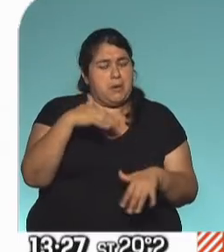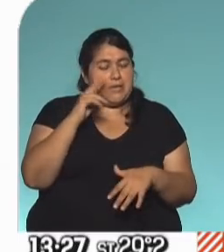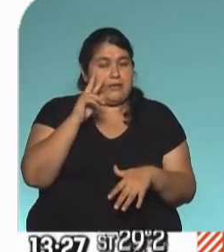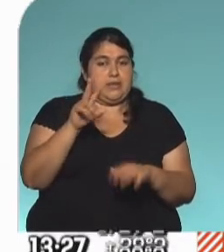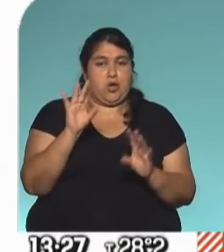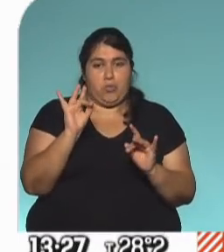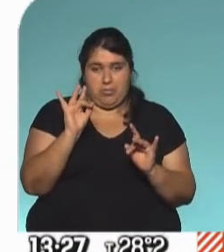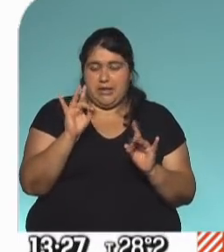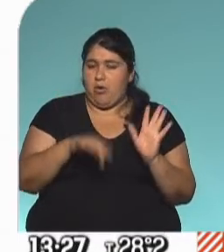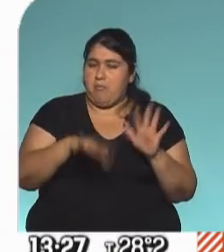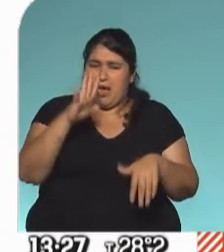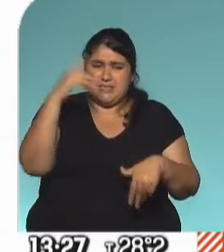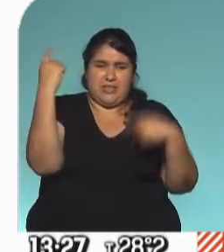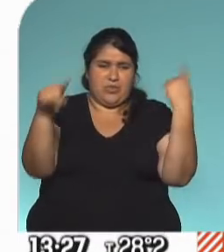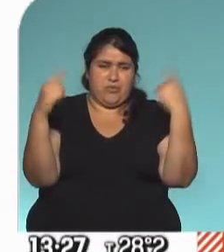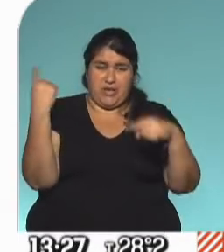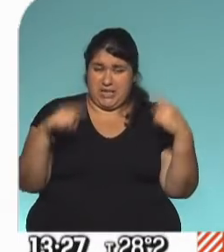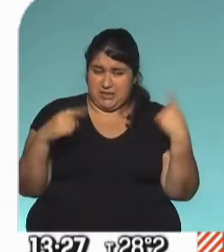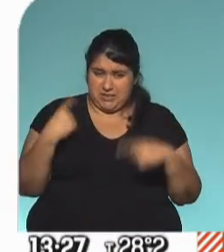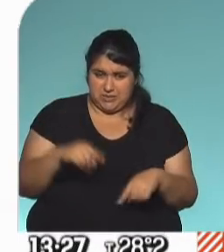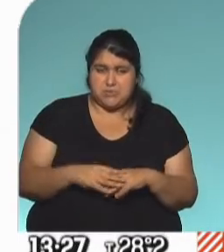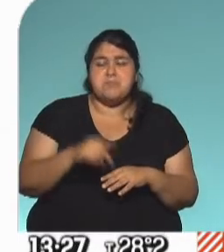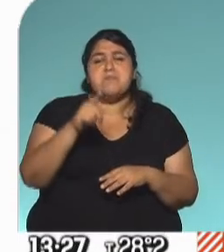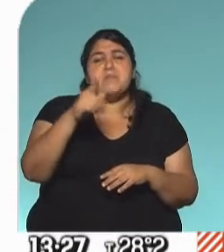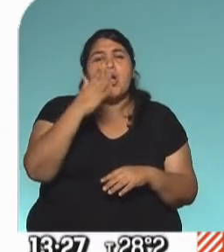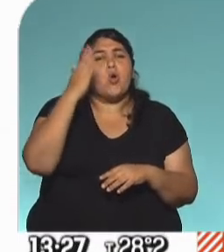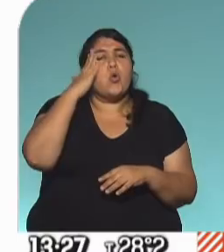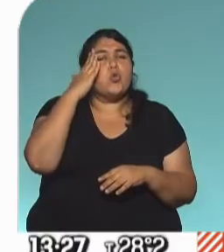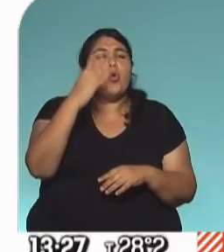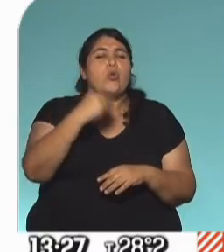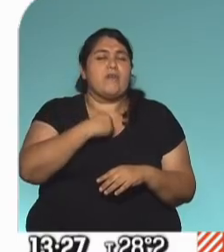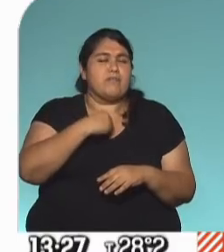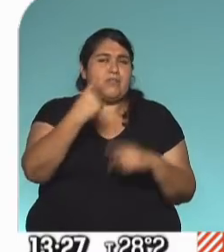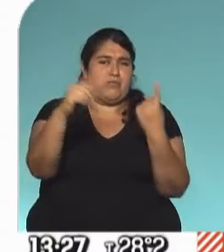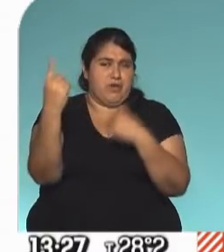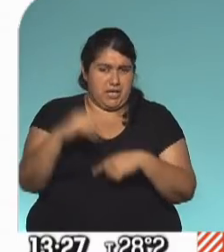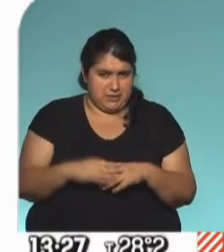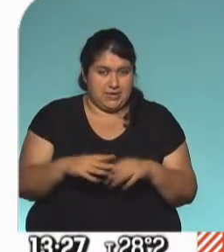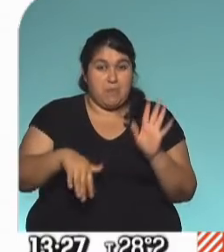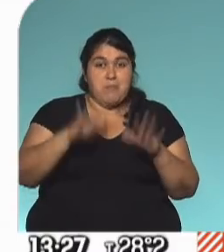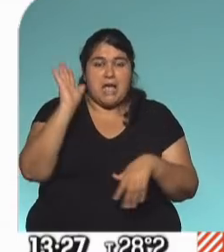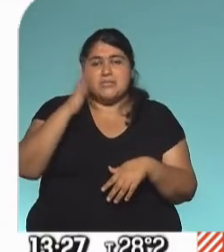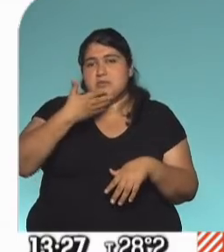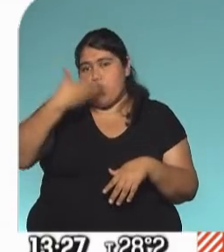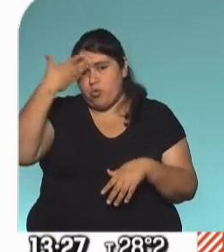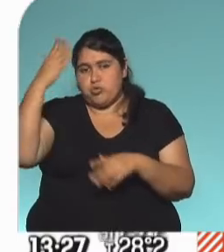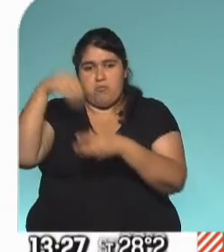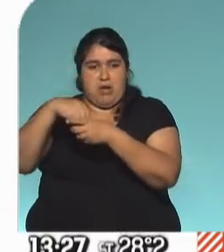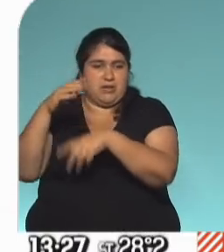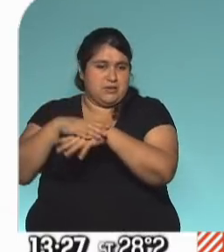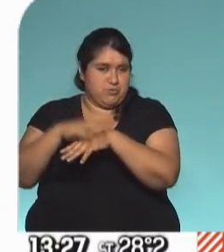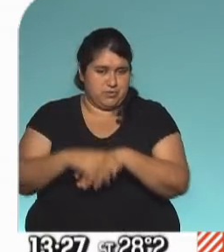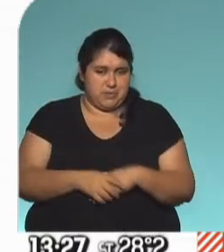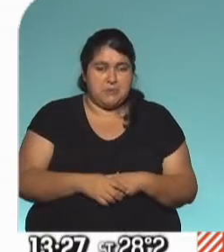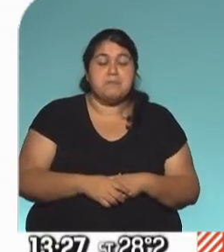compleja y tiene una gran diversidad de religiones. Igual, por supuesto, recién mencionamos el caso de la presencia, sobre todo musulmana. Exactamente, y el problema